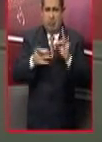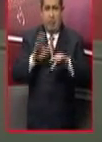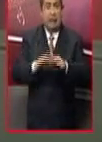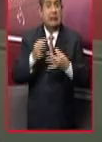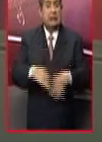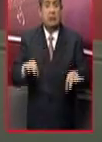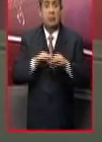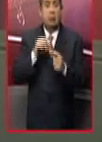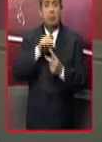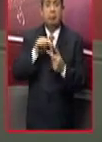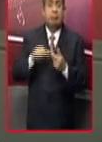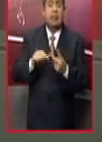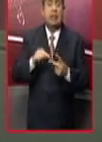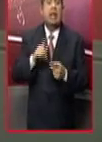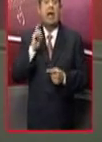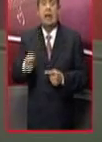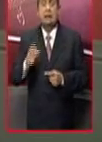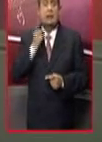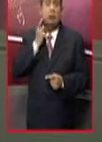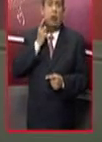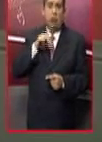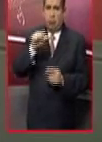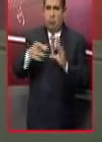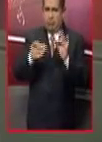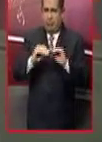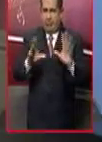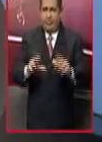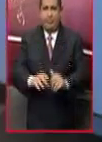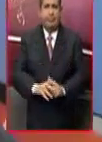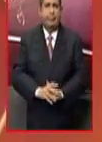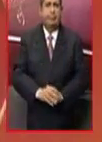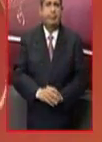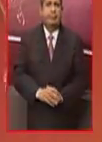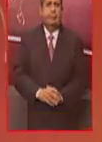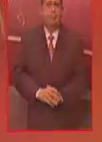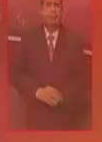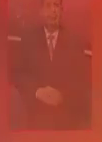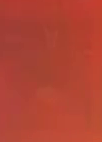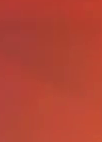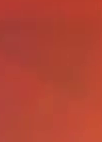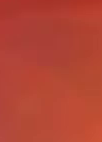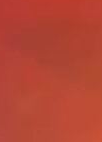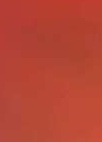más importante generado en la Cámara de Diputados. Continuamos.